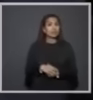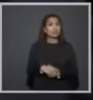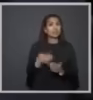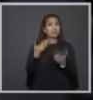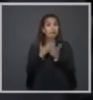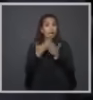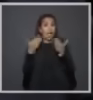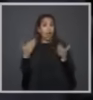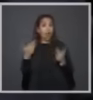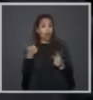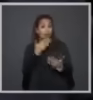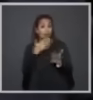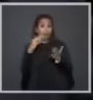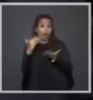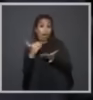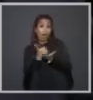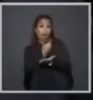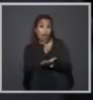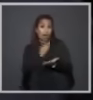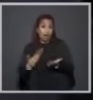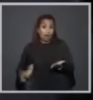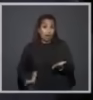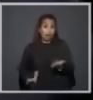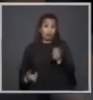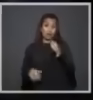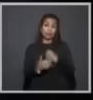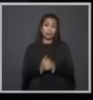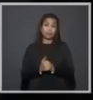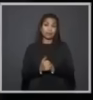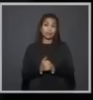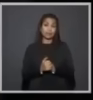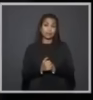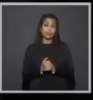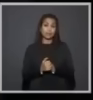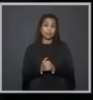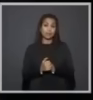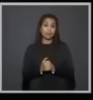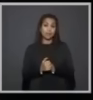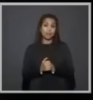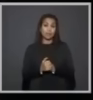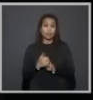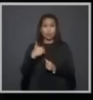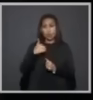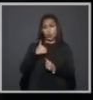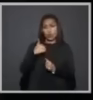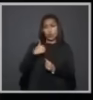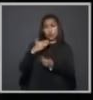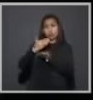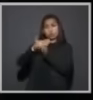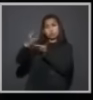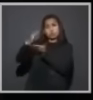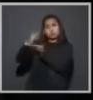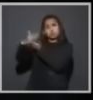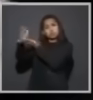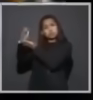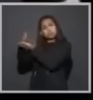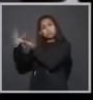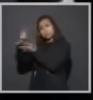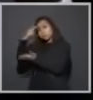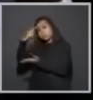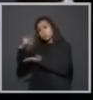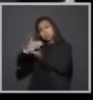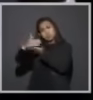a triunfar se van a tener que ir del país, no los vamos a